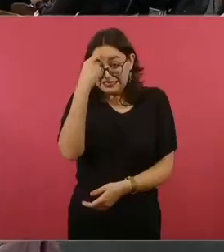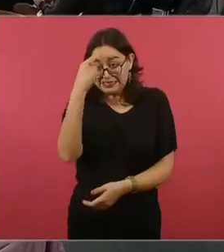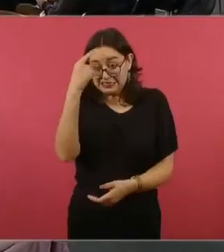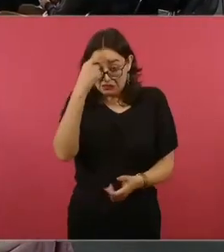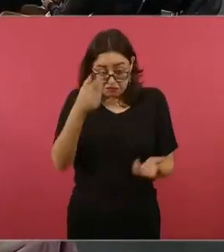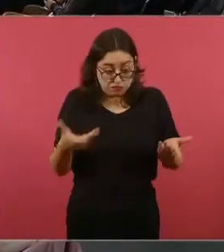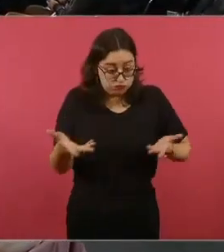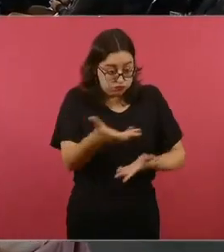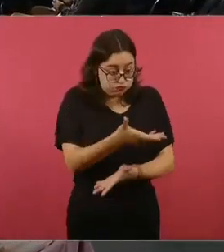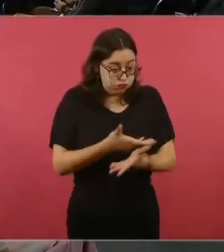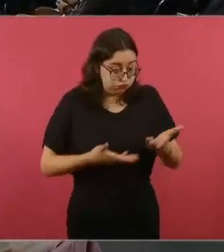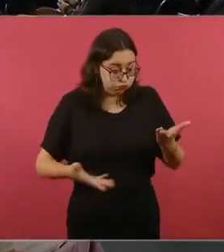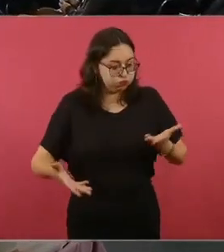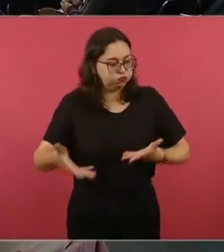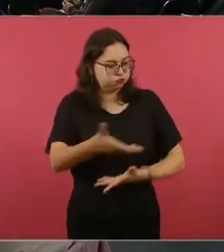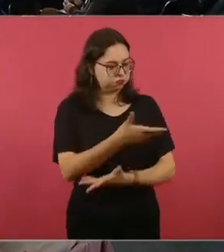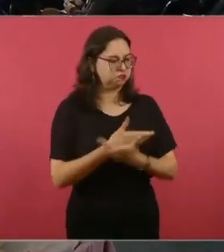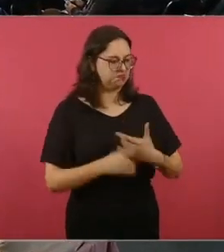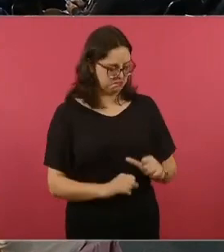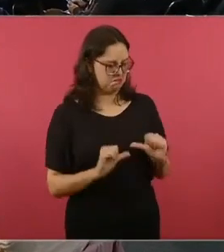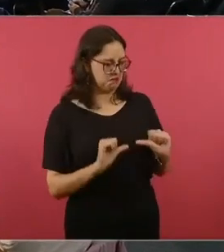relacionarse entre ellos